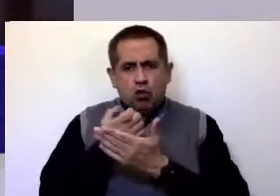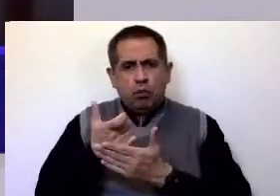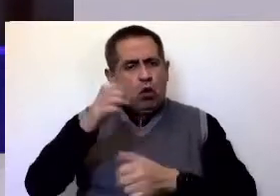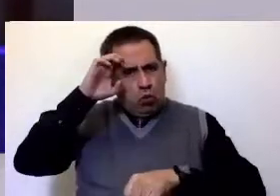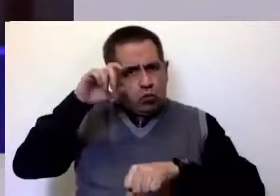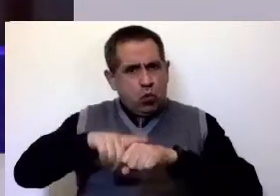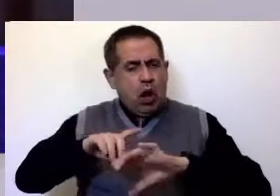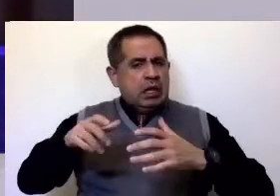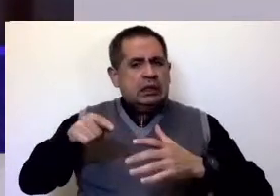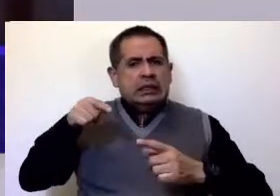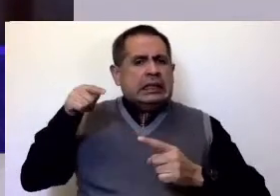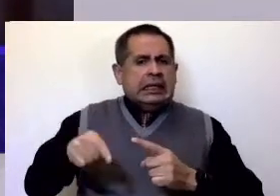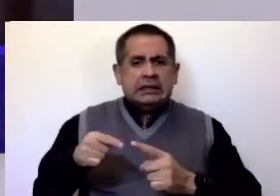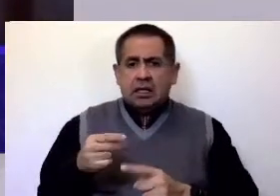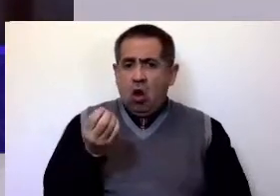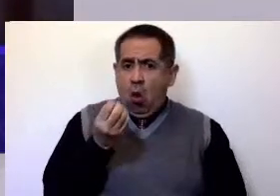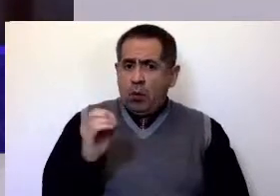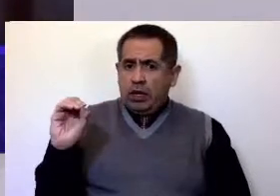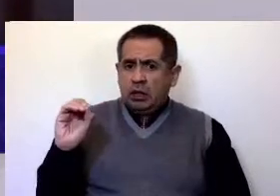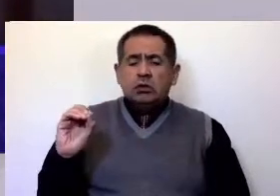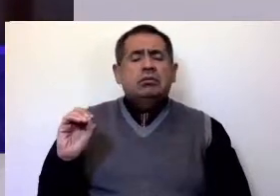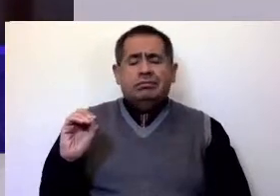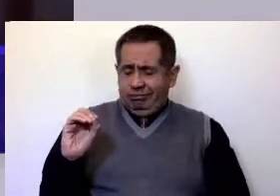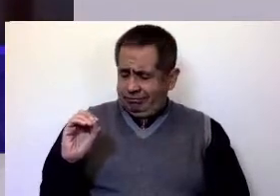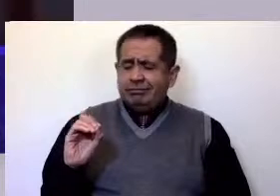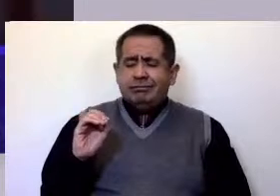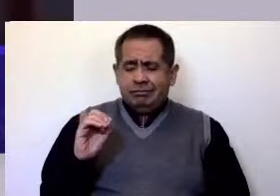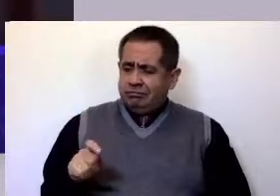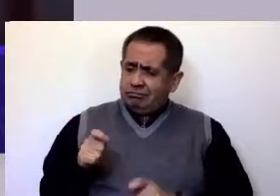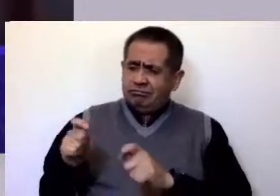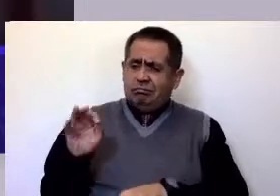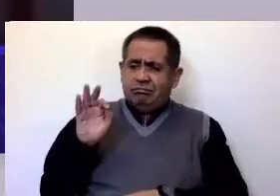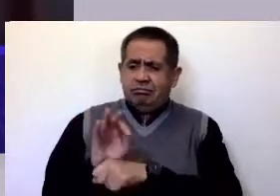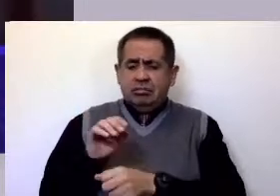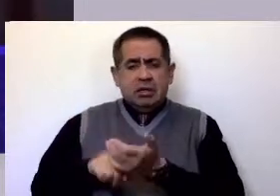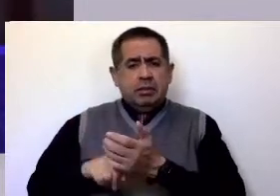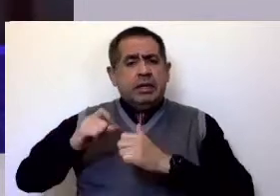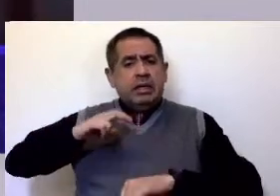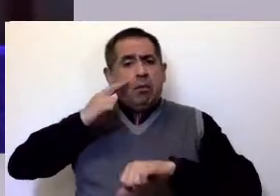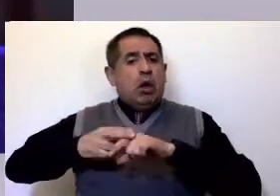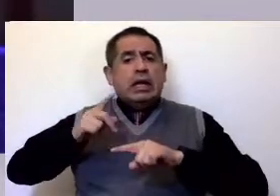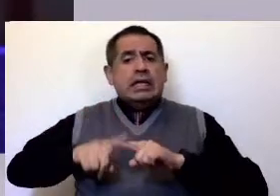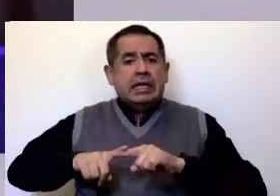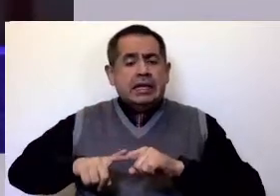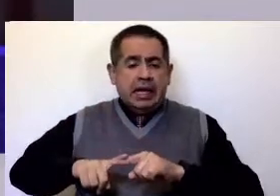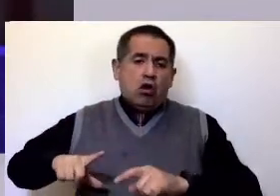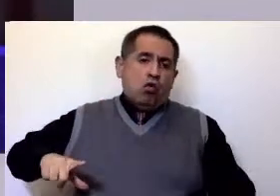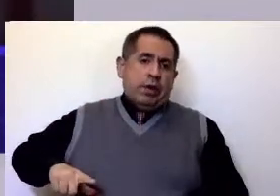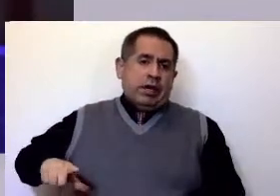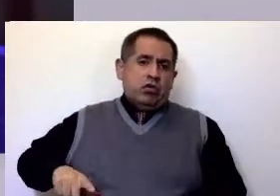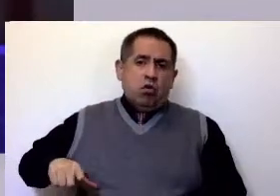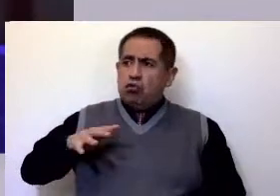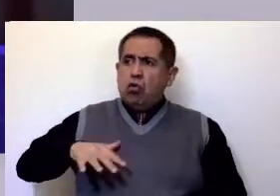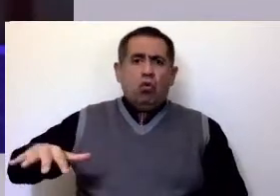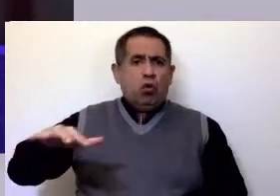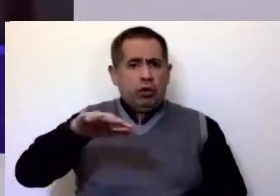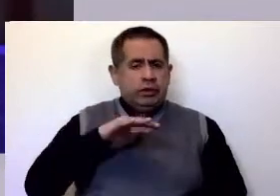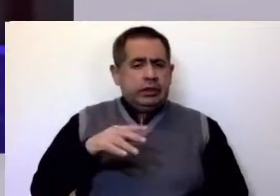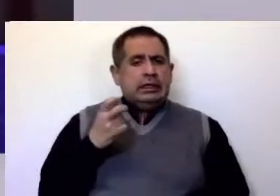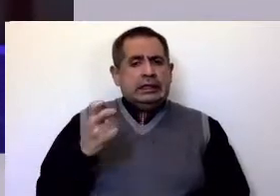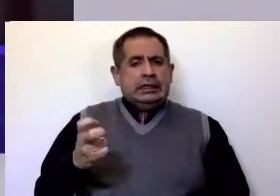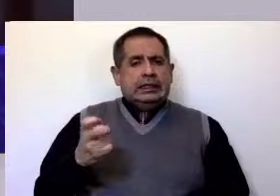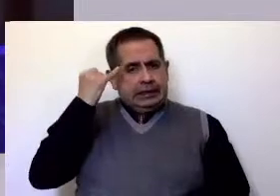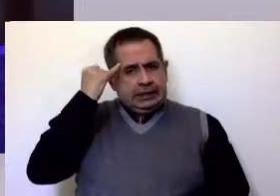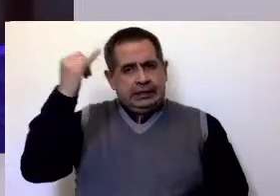constituye una obligación protección y garantía a cargo del estado y en este sentido el derecho procesal